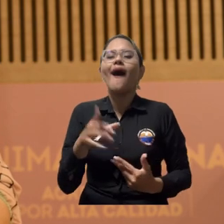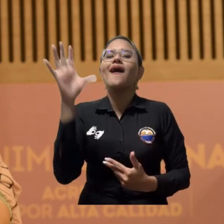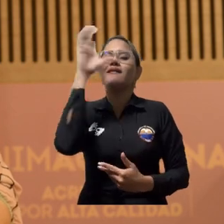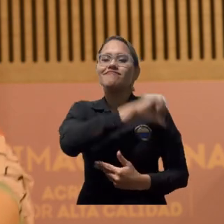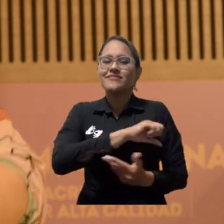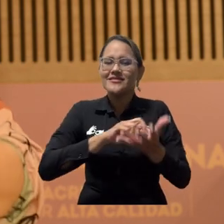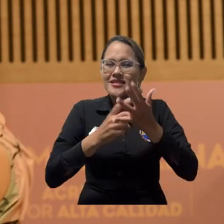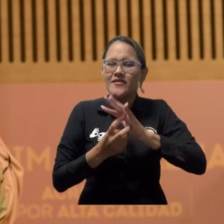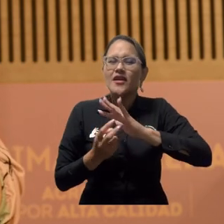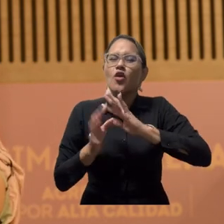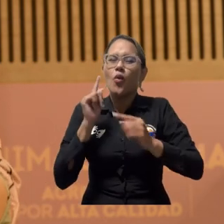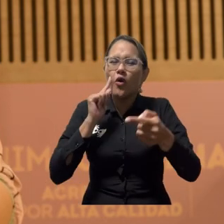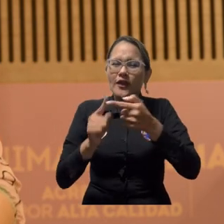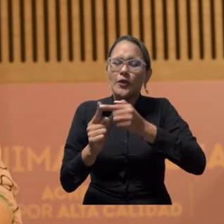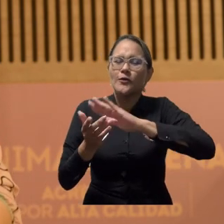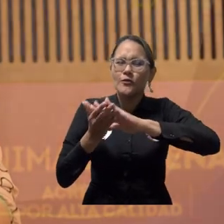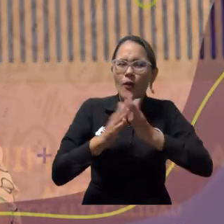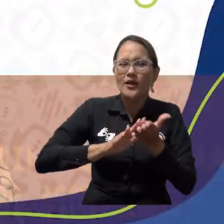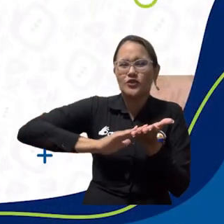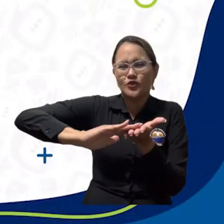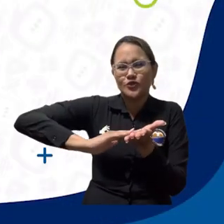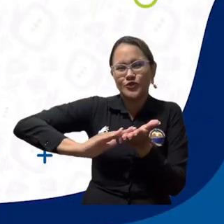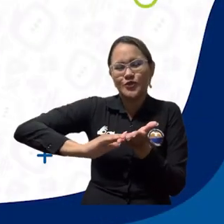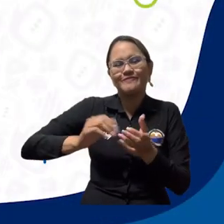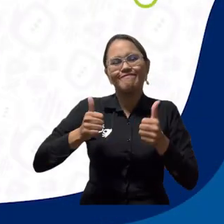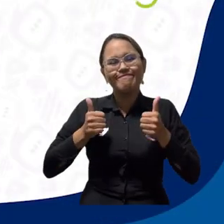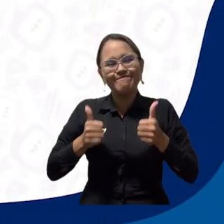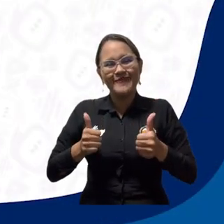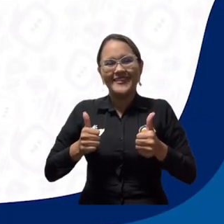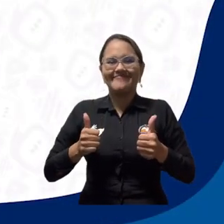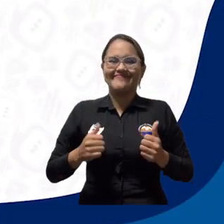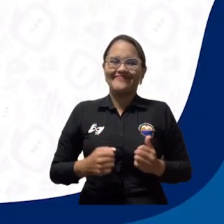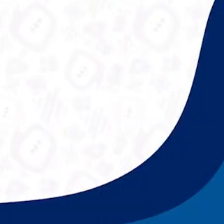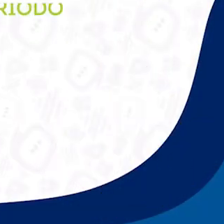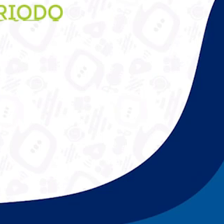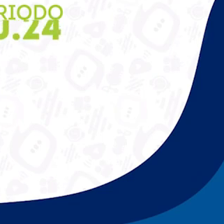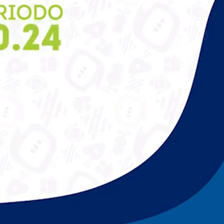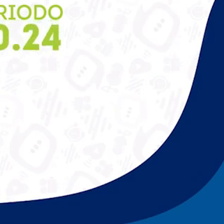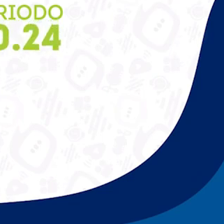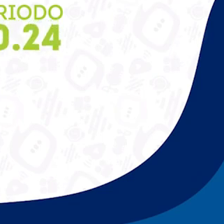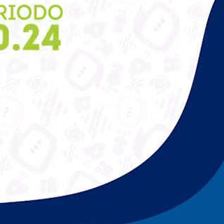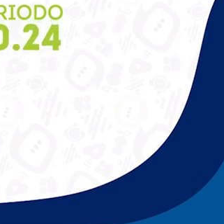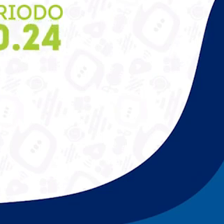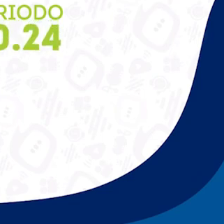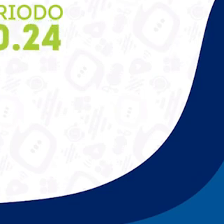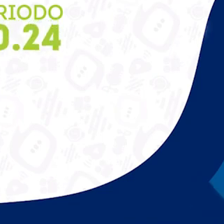reconciliación y la verdadera convivencia pacífica.